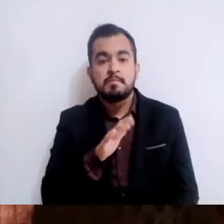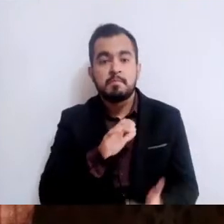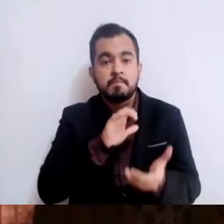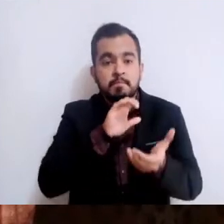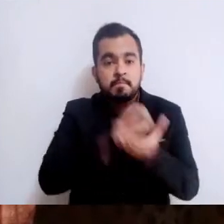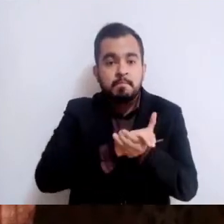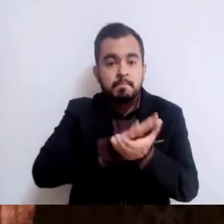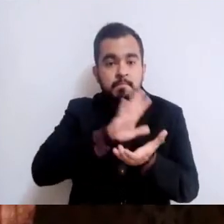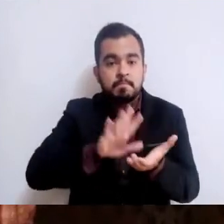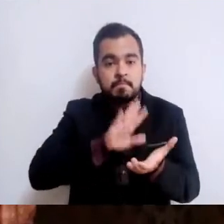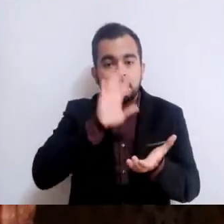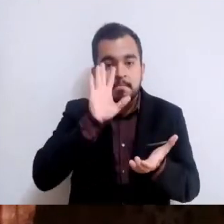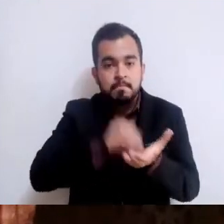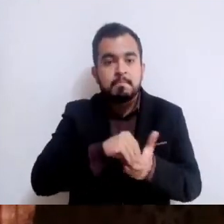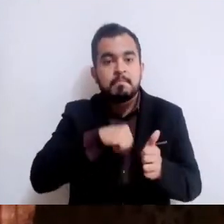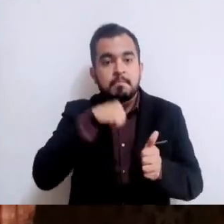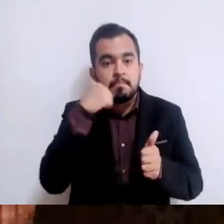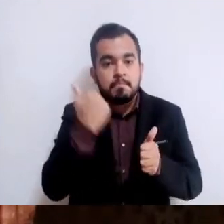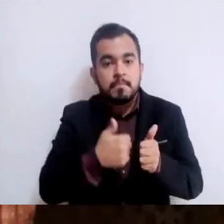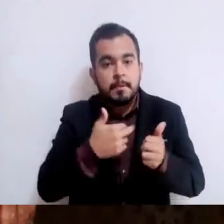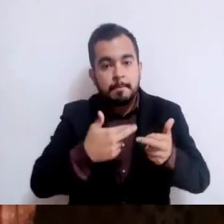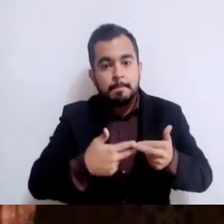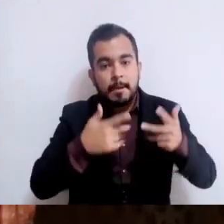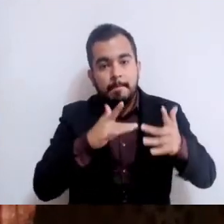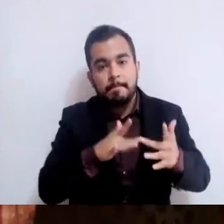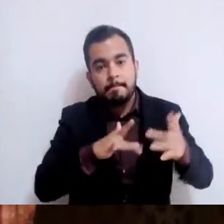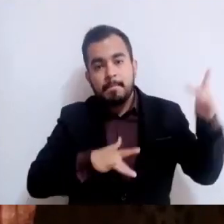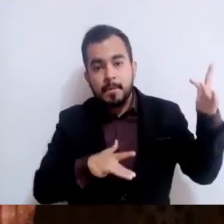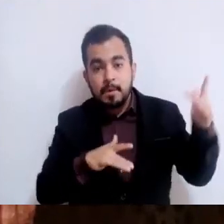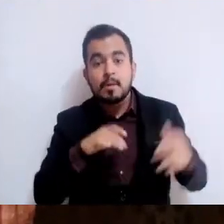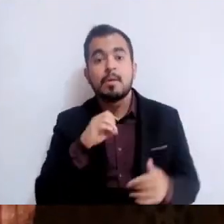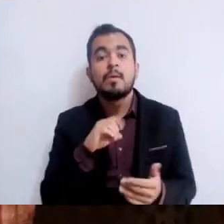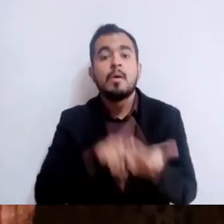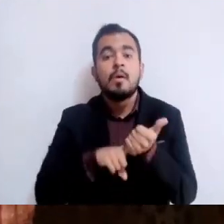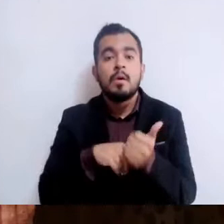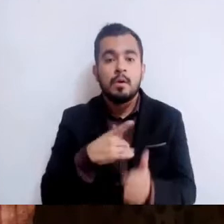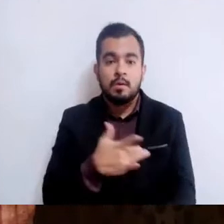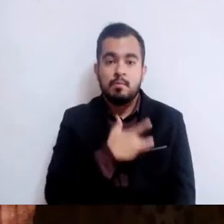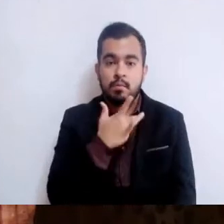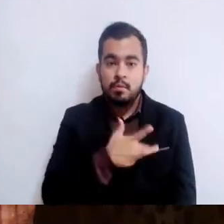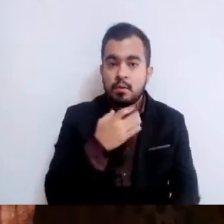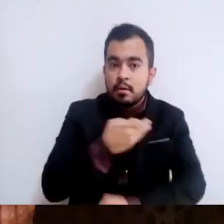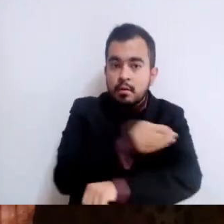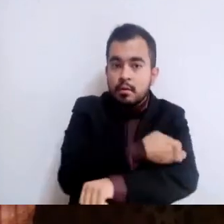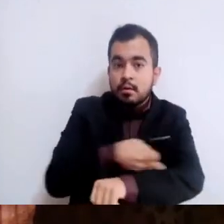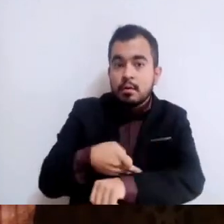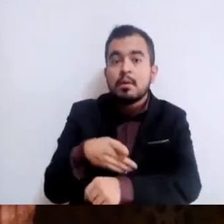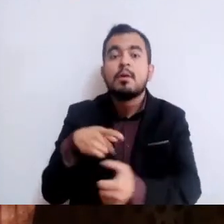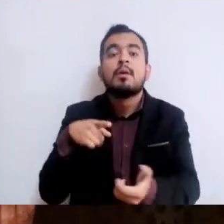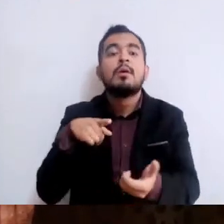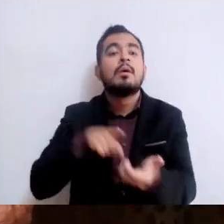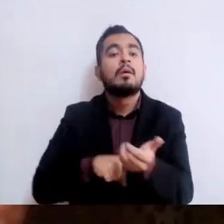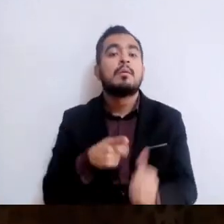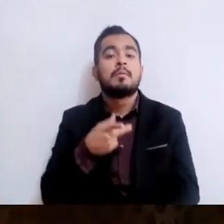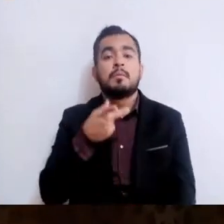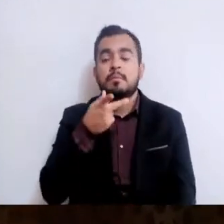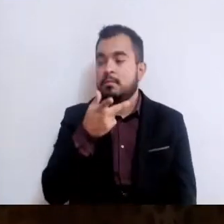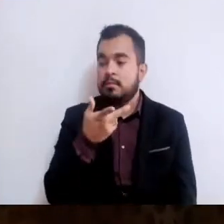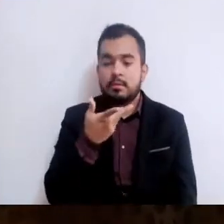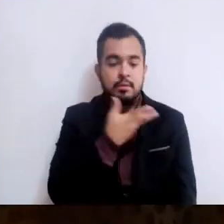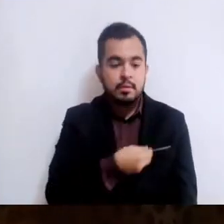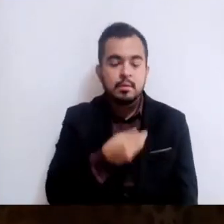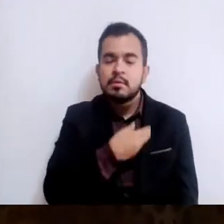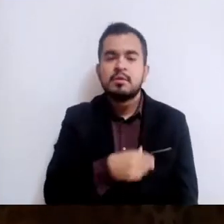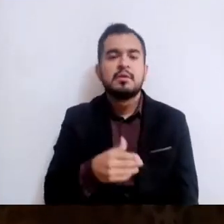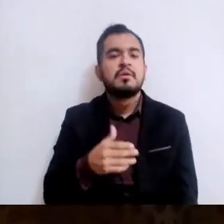cuestiones relacionadas a las emociones o conflictos familiares, la o el cónyuge custodio limitan o